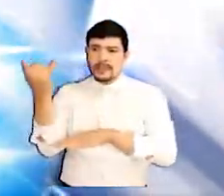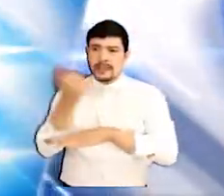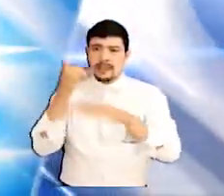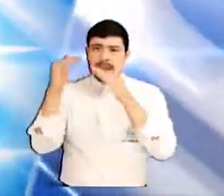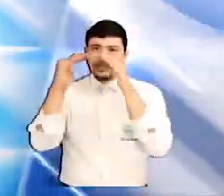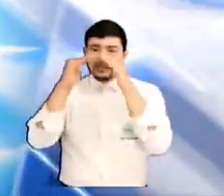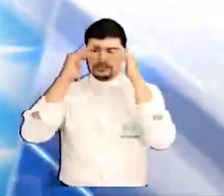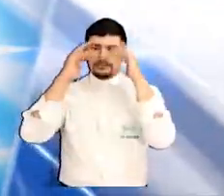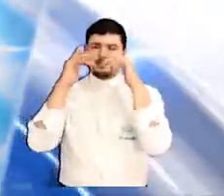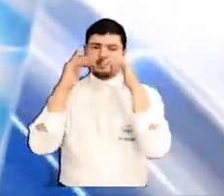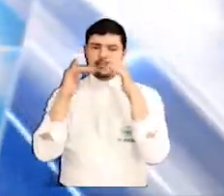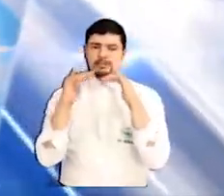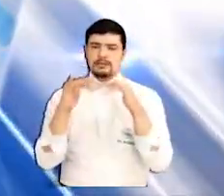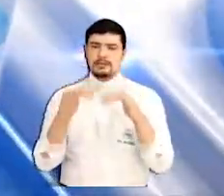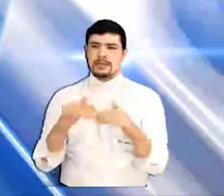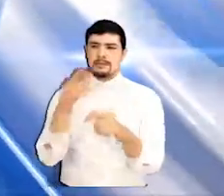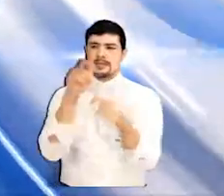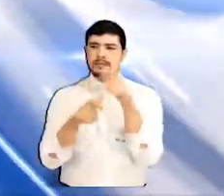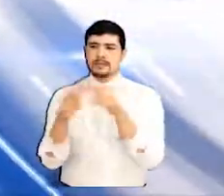Dios mío.